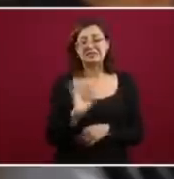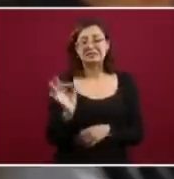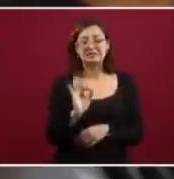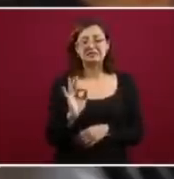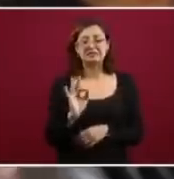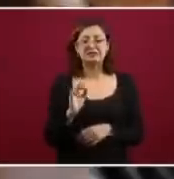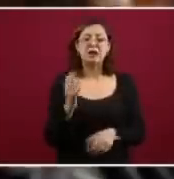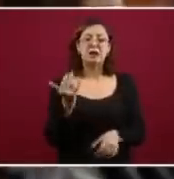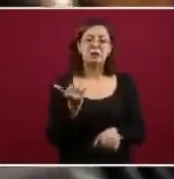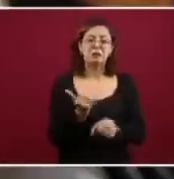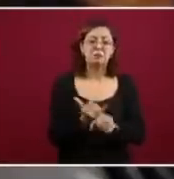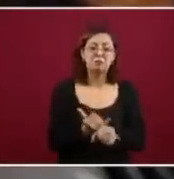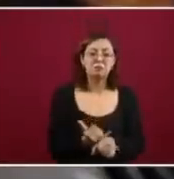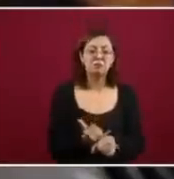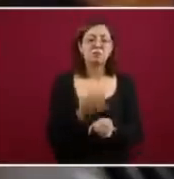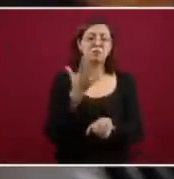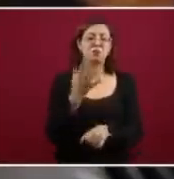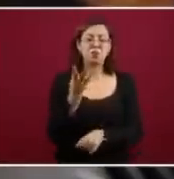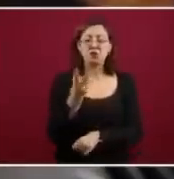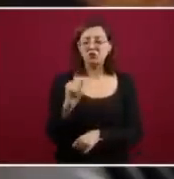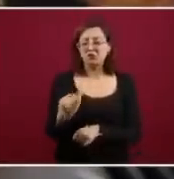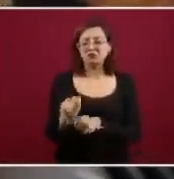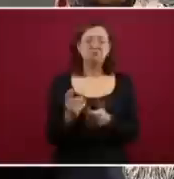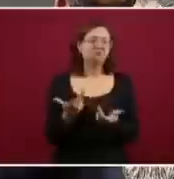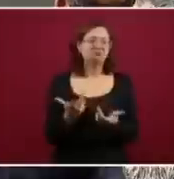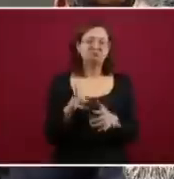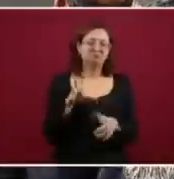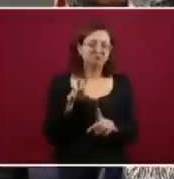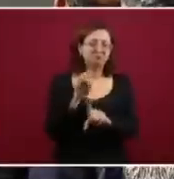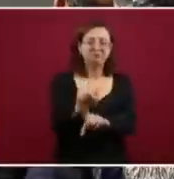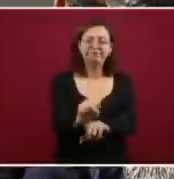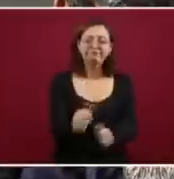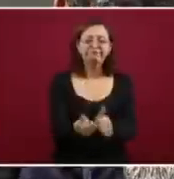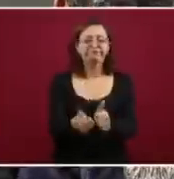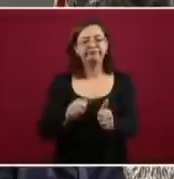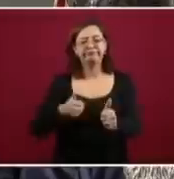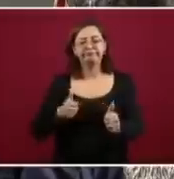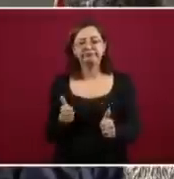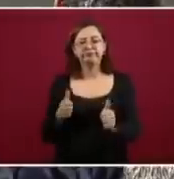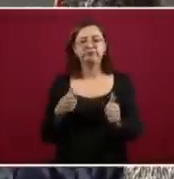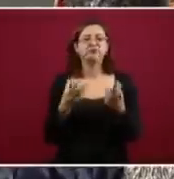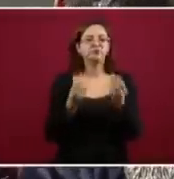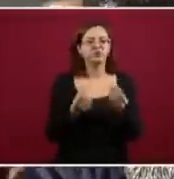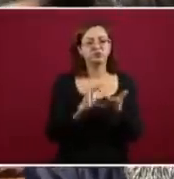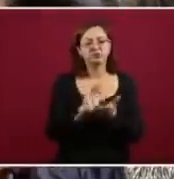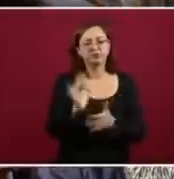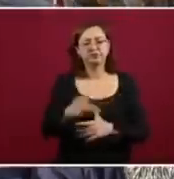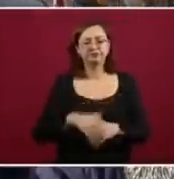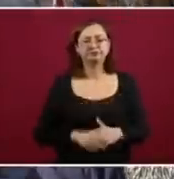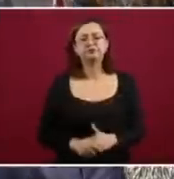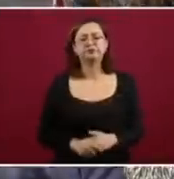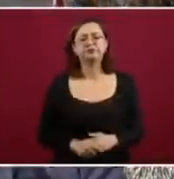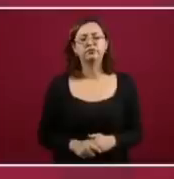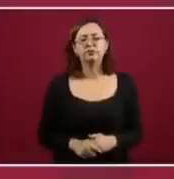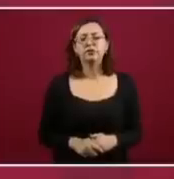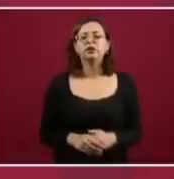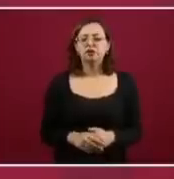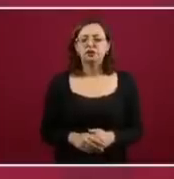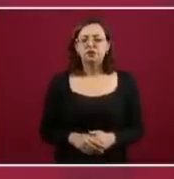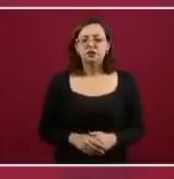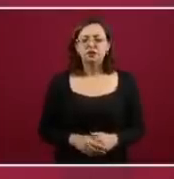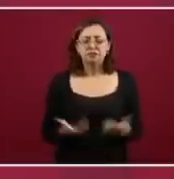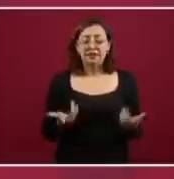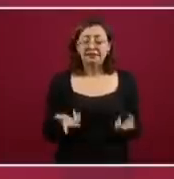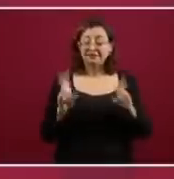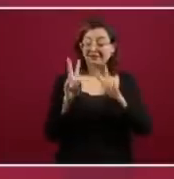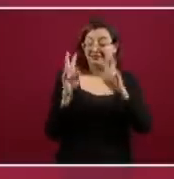podrían retrasar las bases de la 4ta muchas gracias bueno acerca de lo del agua nosotros